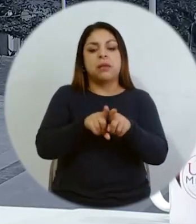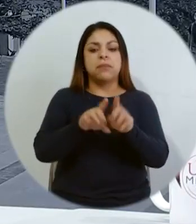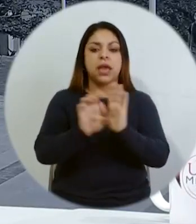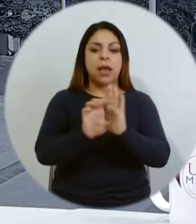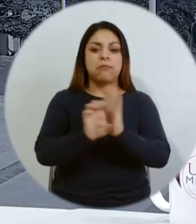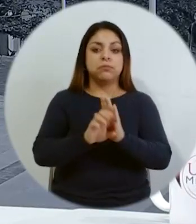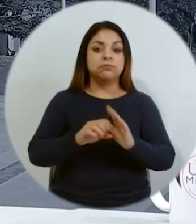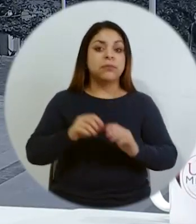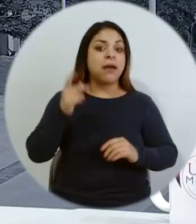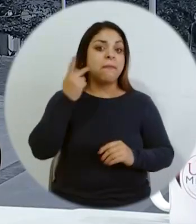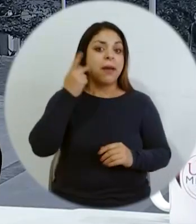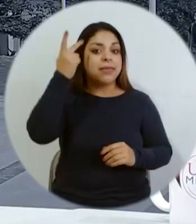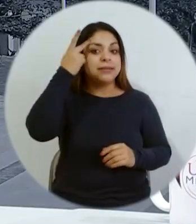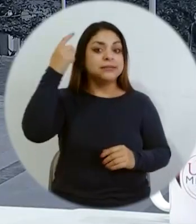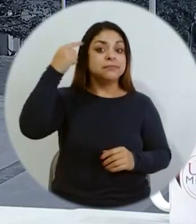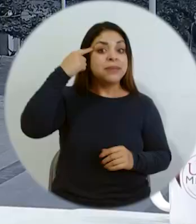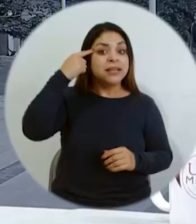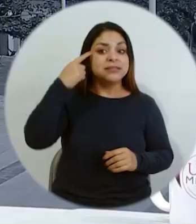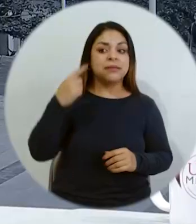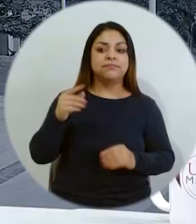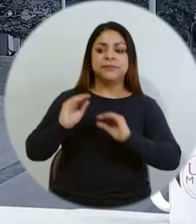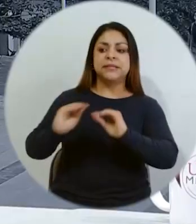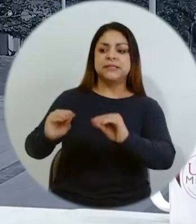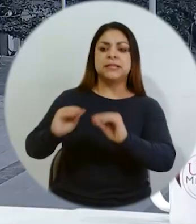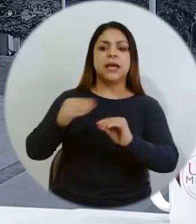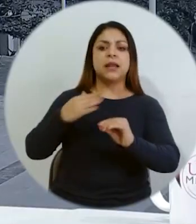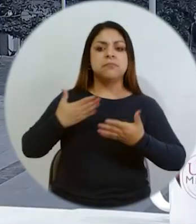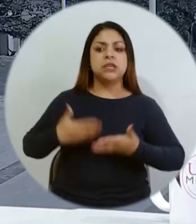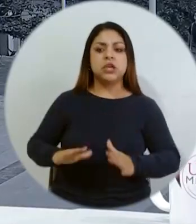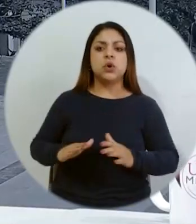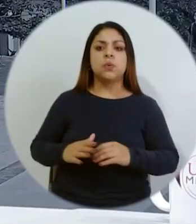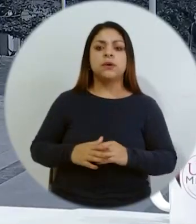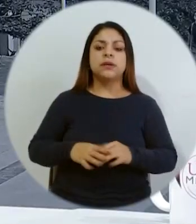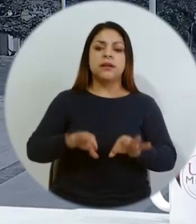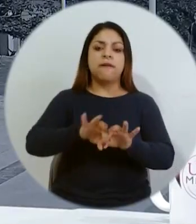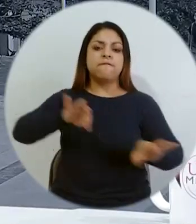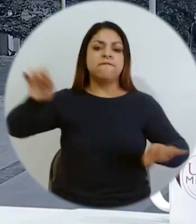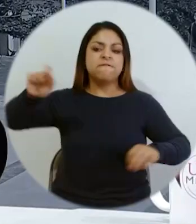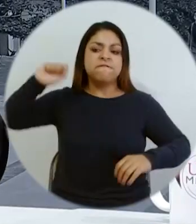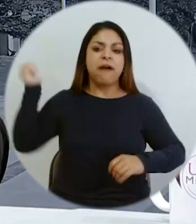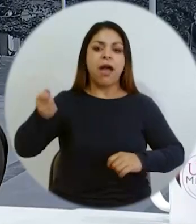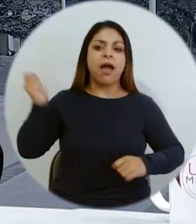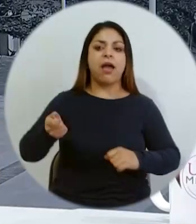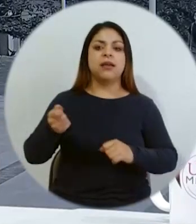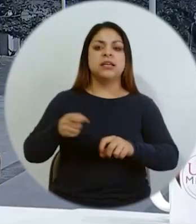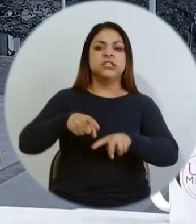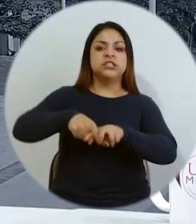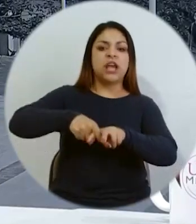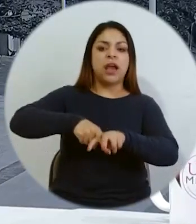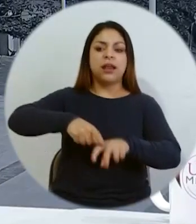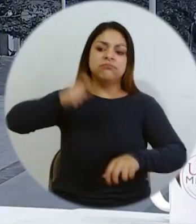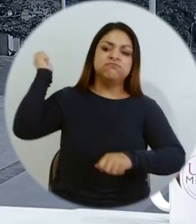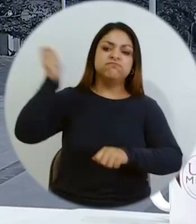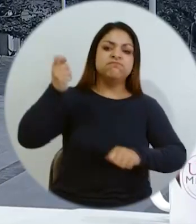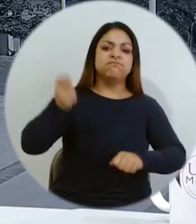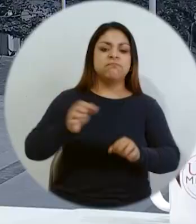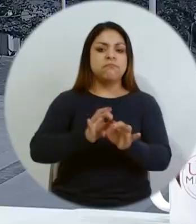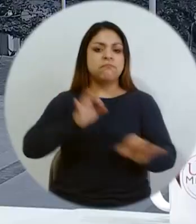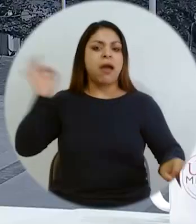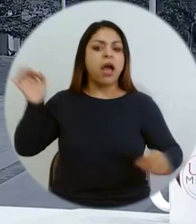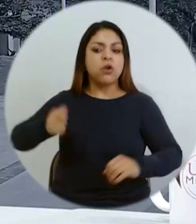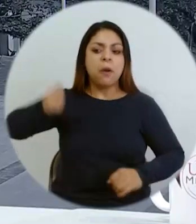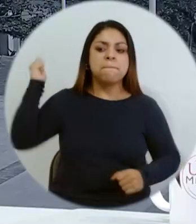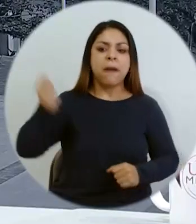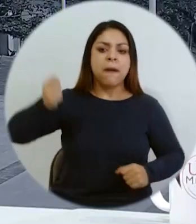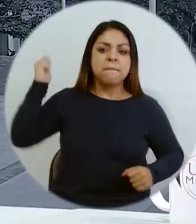sus hijos o de enseñarles disciplina o de enseñarles autocontrol es a través de la faja, a través de la chancleta, a través del palo, a